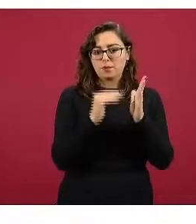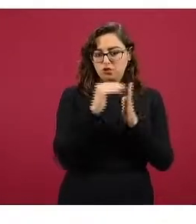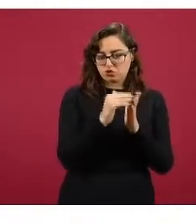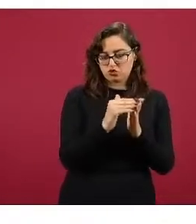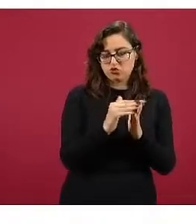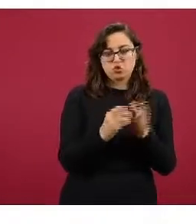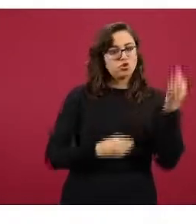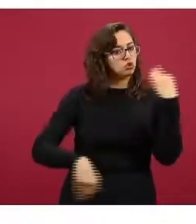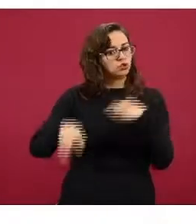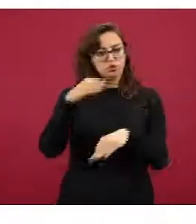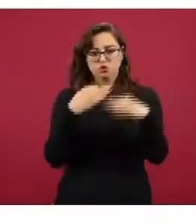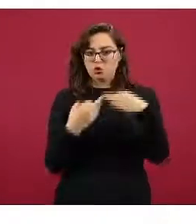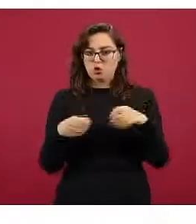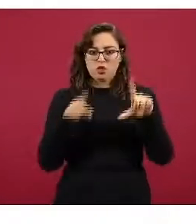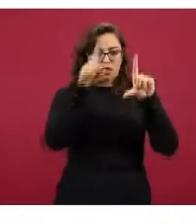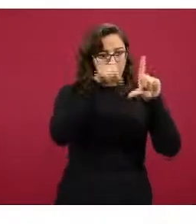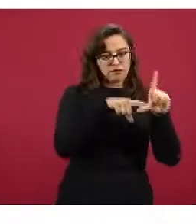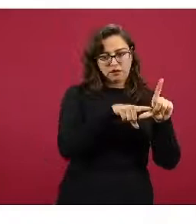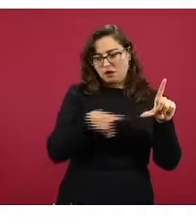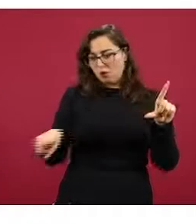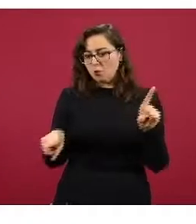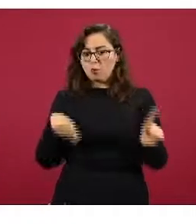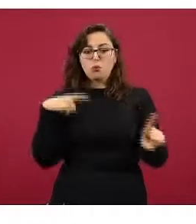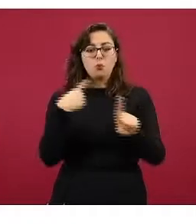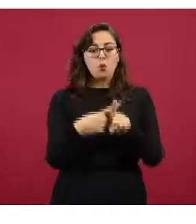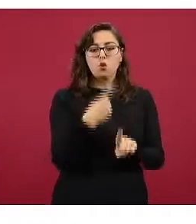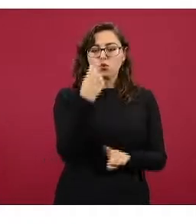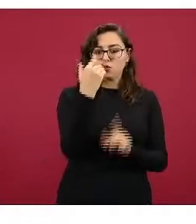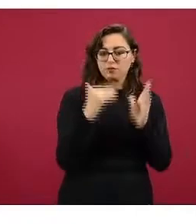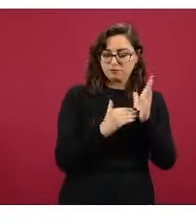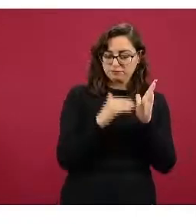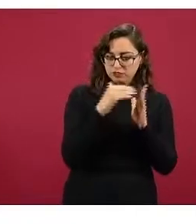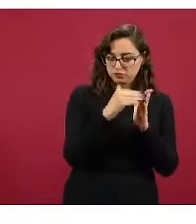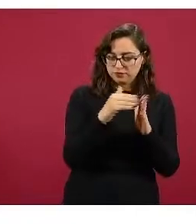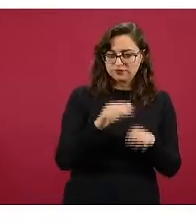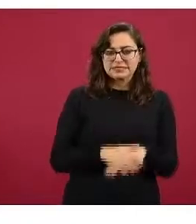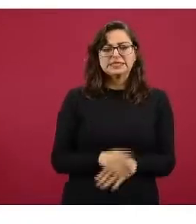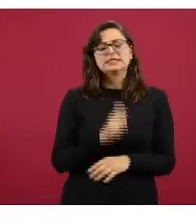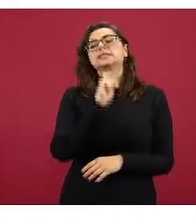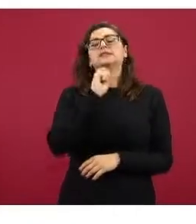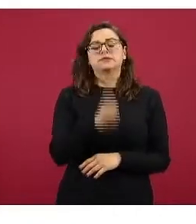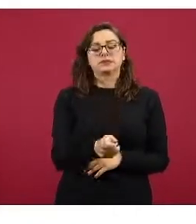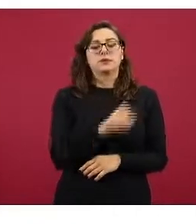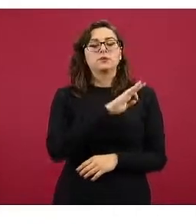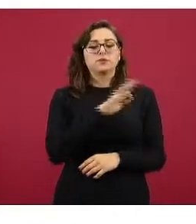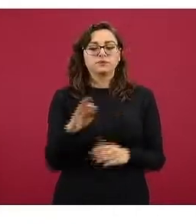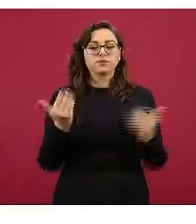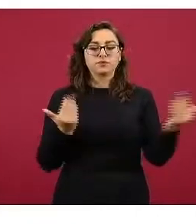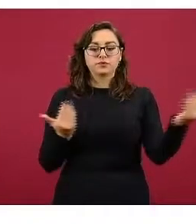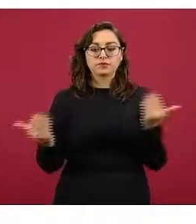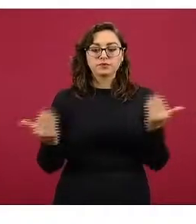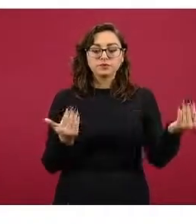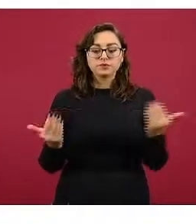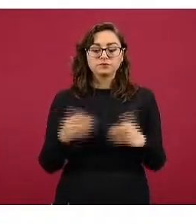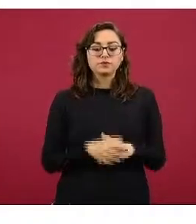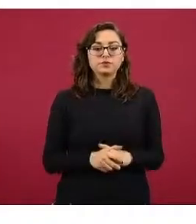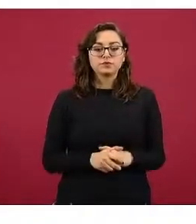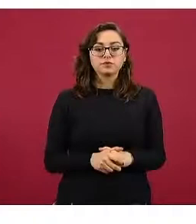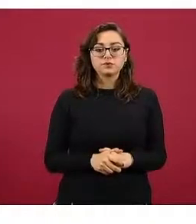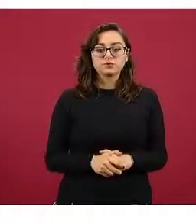que veremos a continuación son por millón de habitantes. ¿Cuál es la importancia de ello? Que podemos comparar. Hay un país que